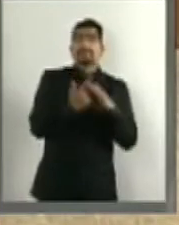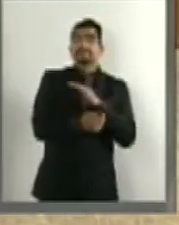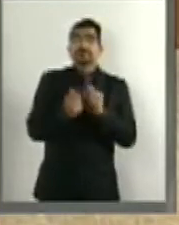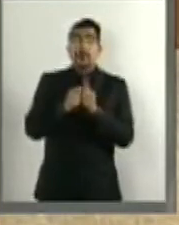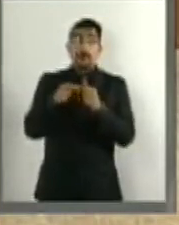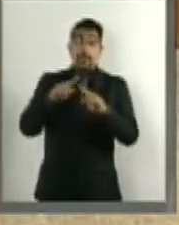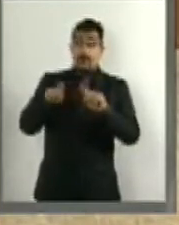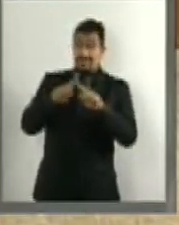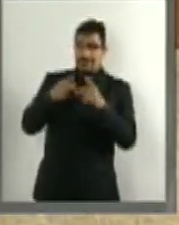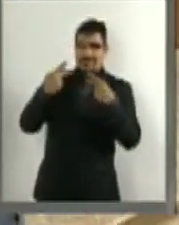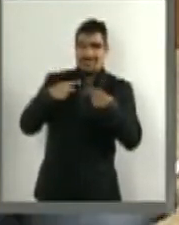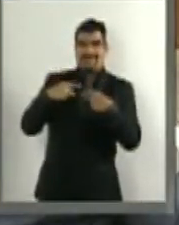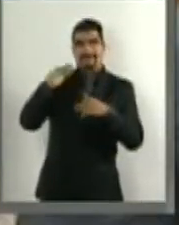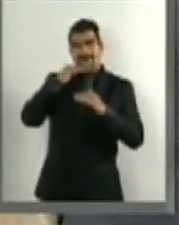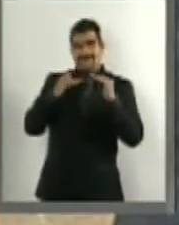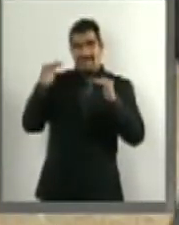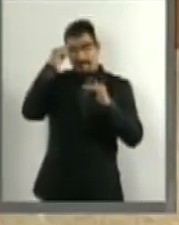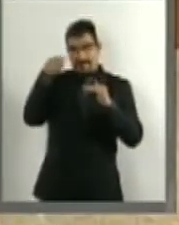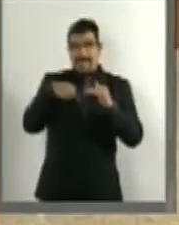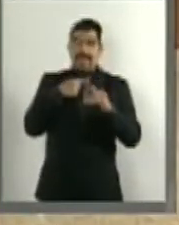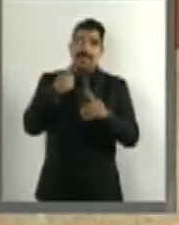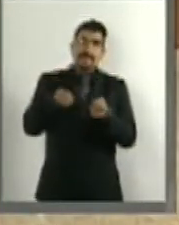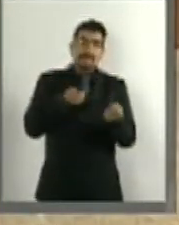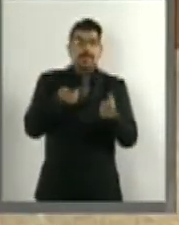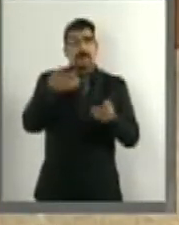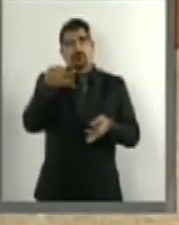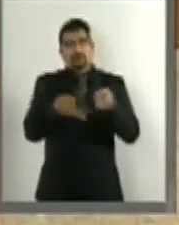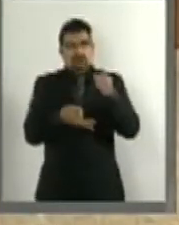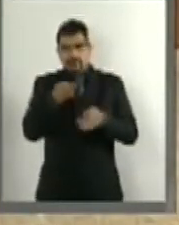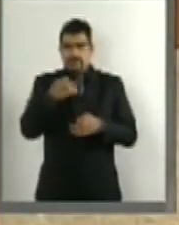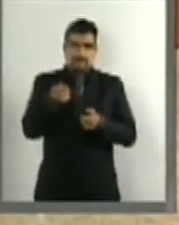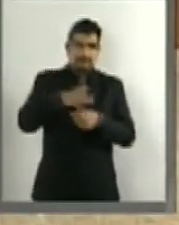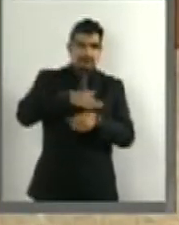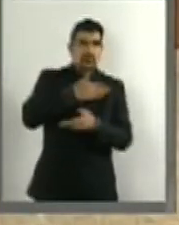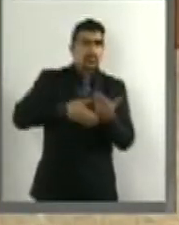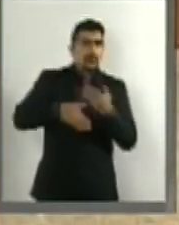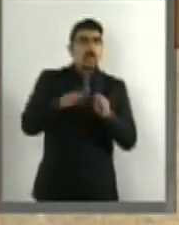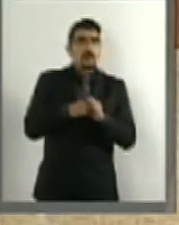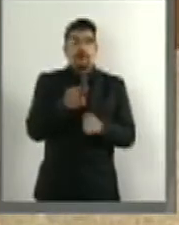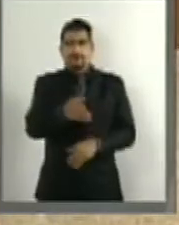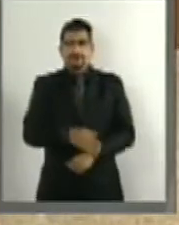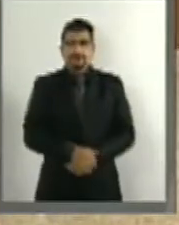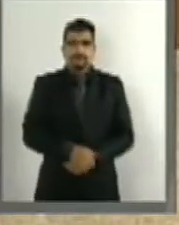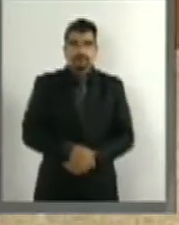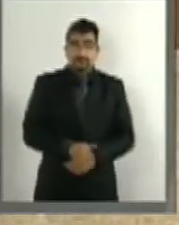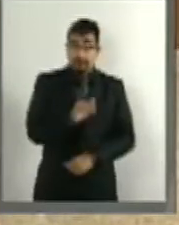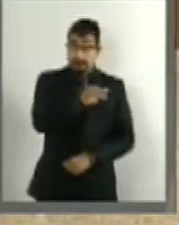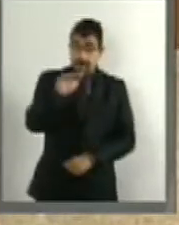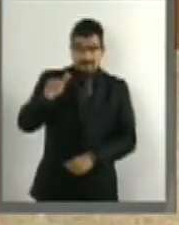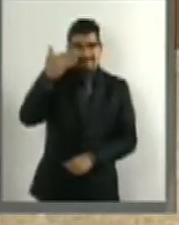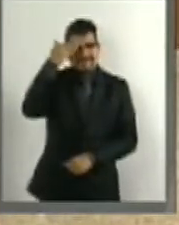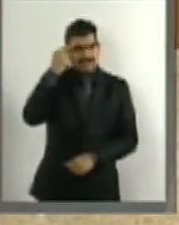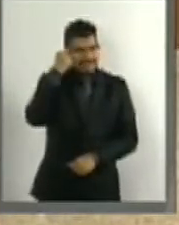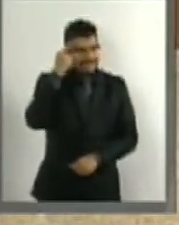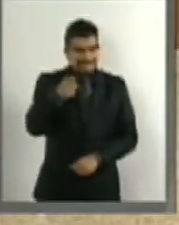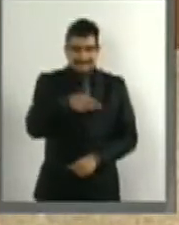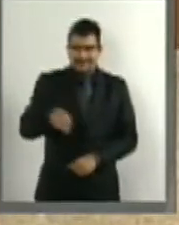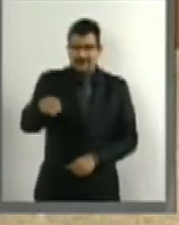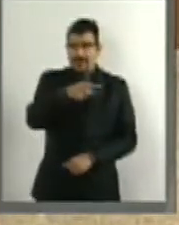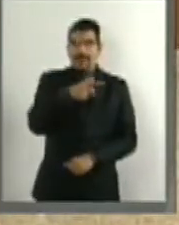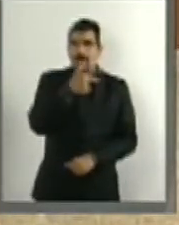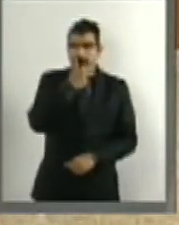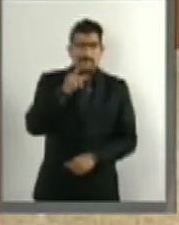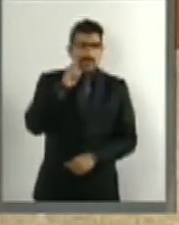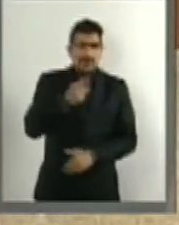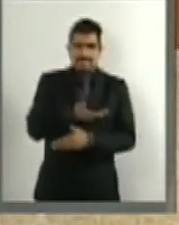los magistrados del Tribunal de Justicia Administrativa. Vale recordar, estimadas compañeros y compañeros,